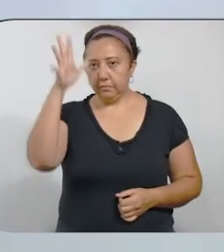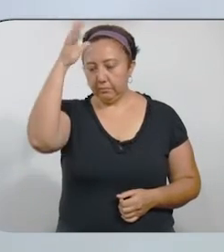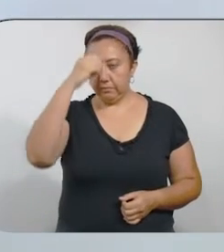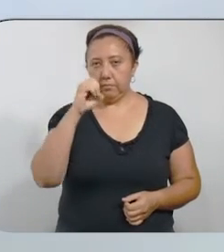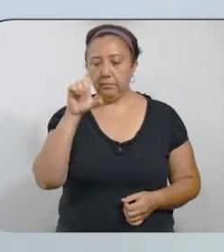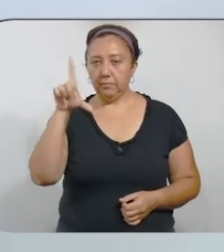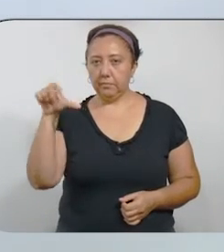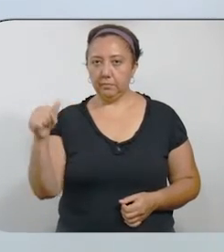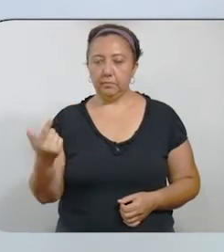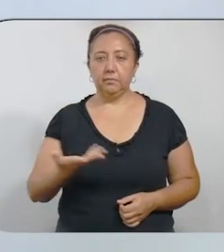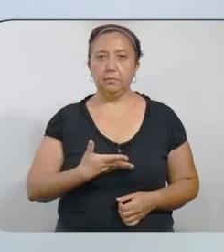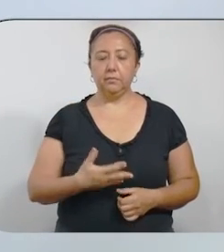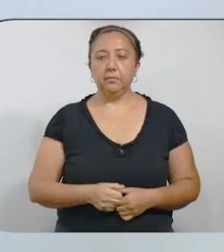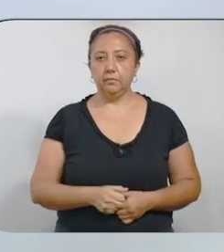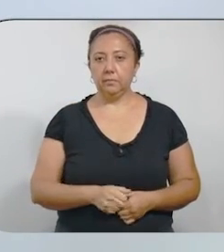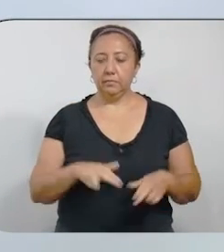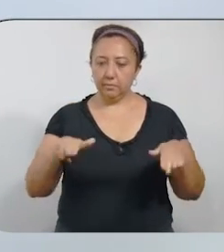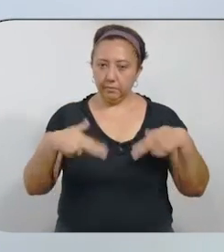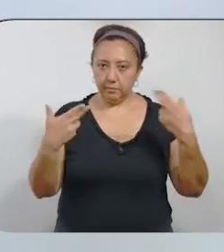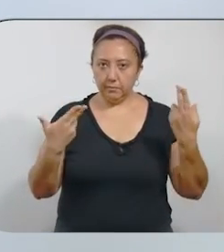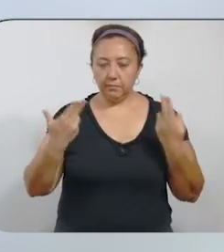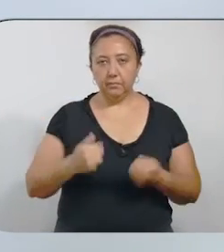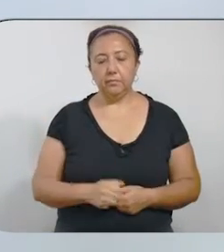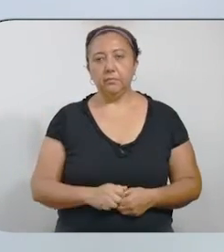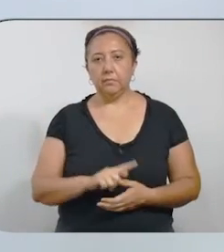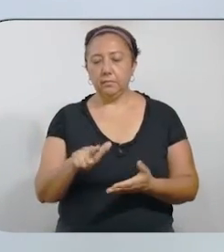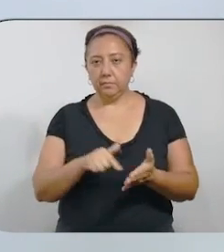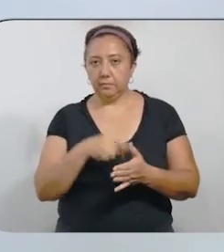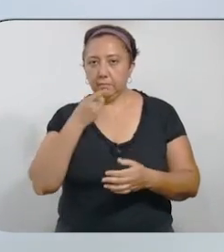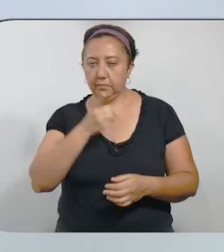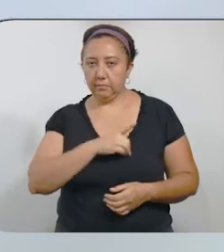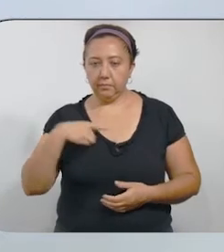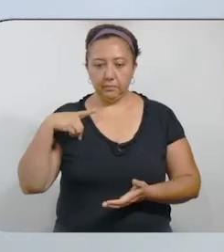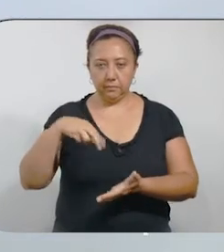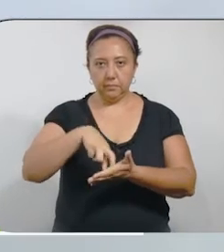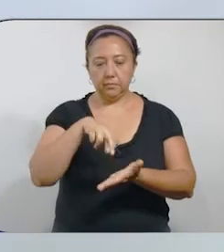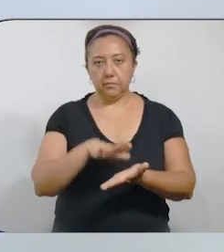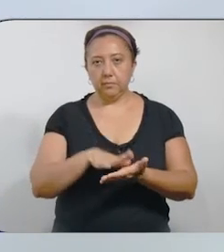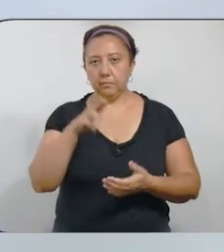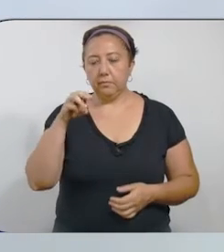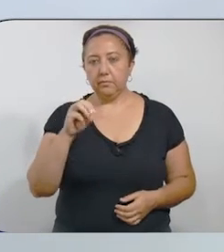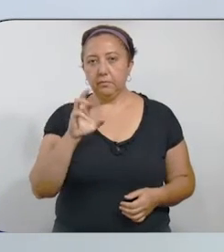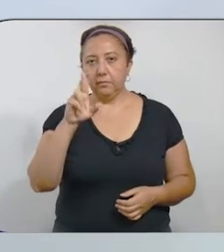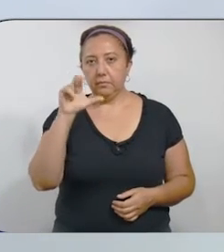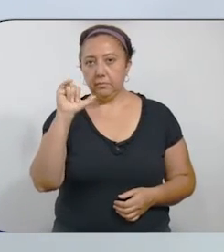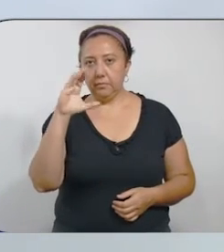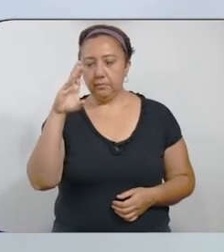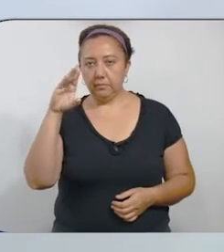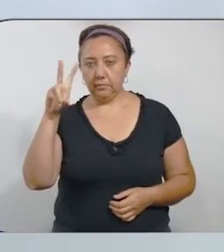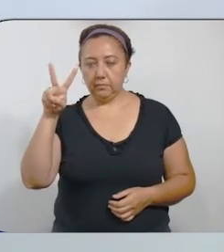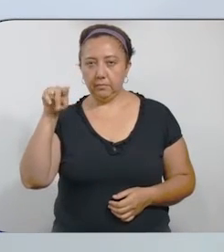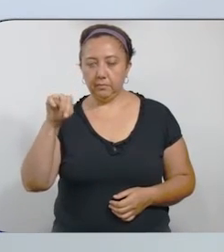la ola que les corresponda, los comercios y establecimientos deben inscribirse en el micrositio